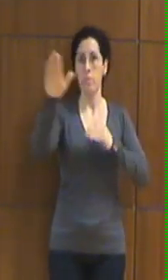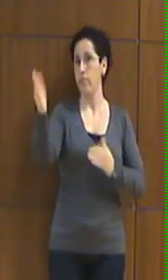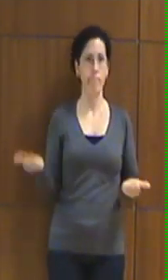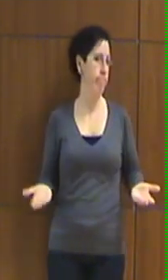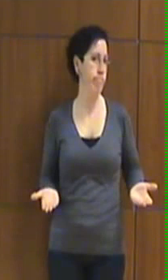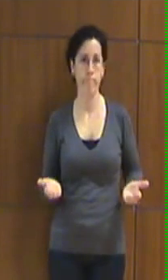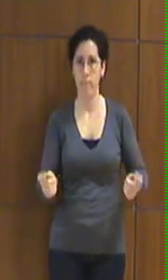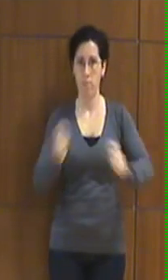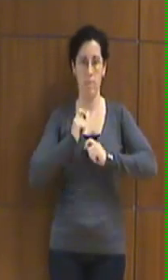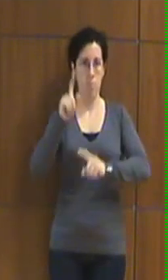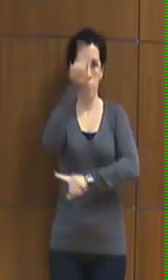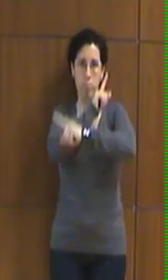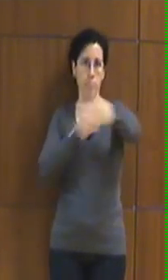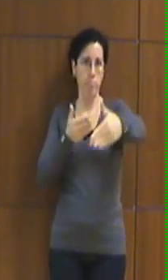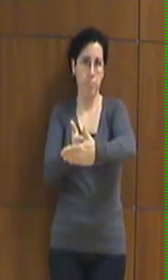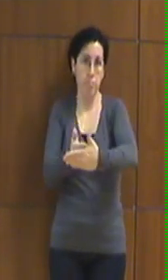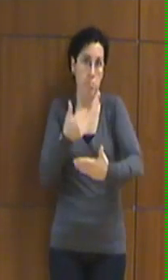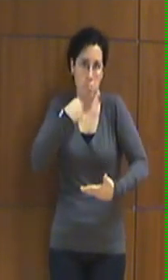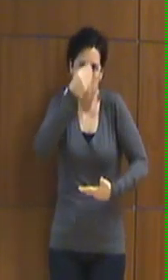hora del empleo.